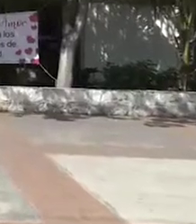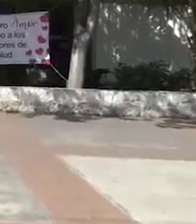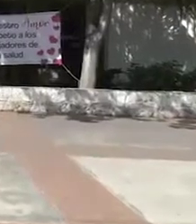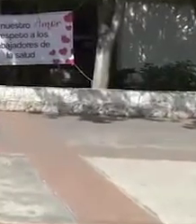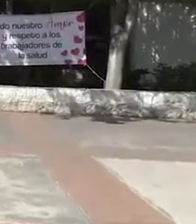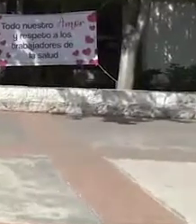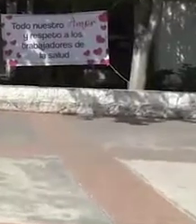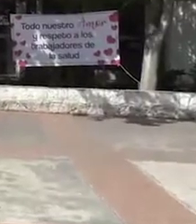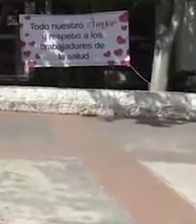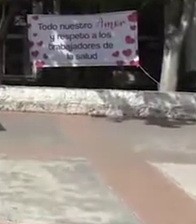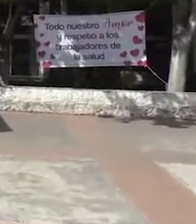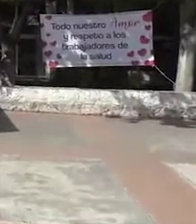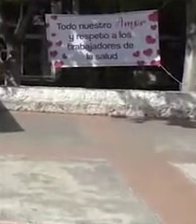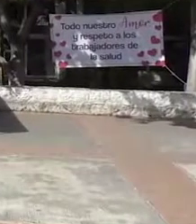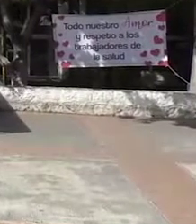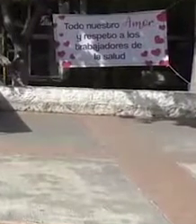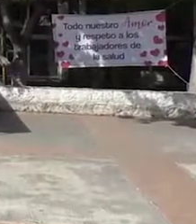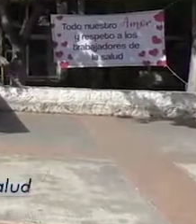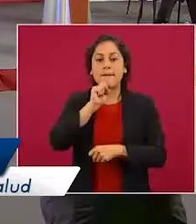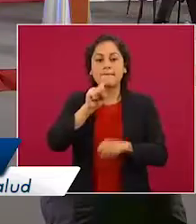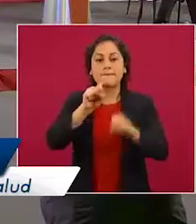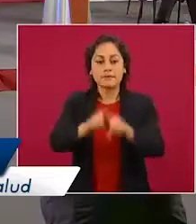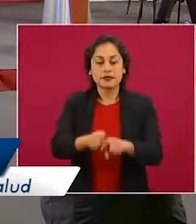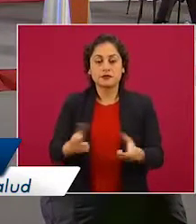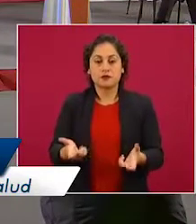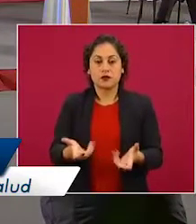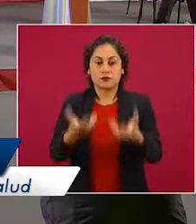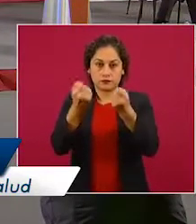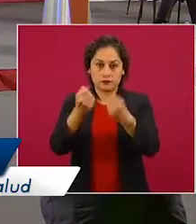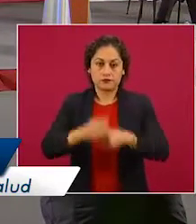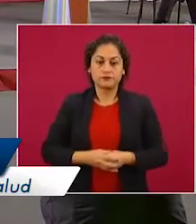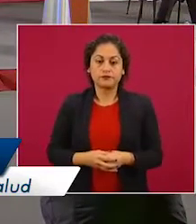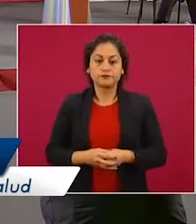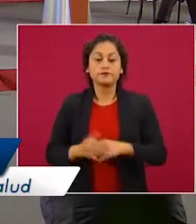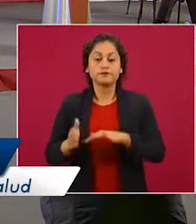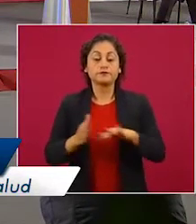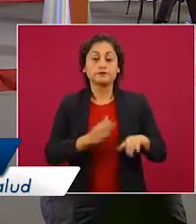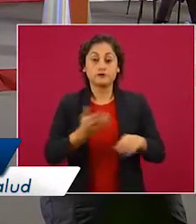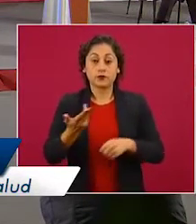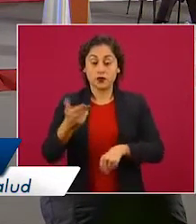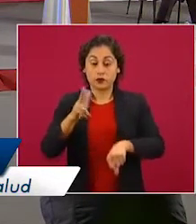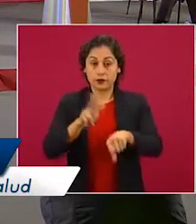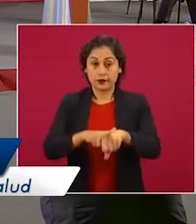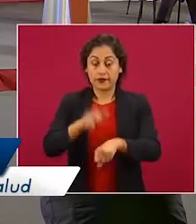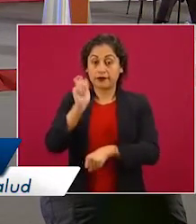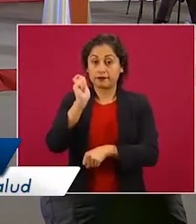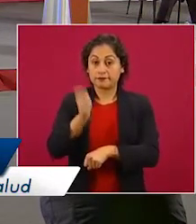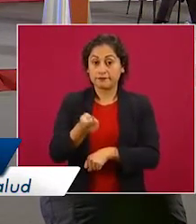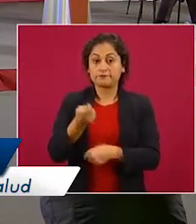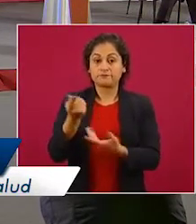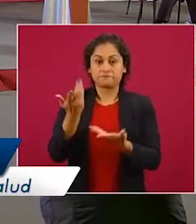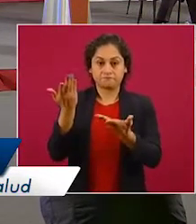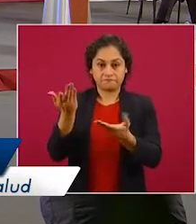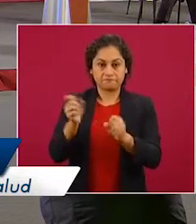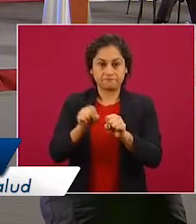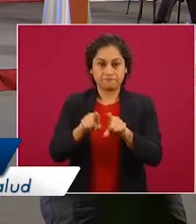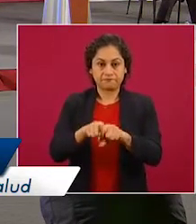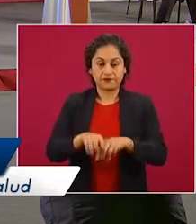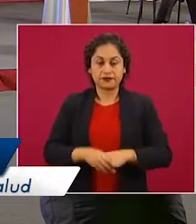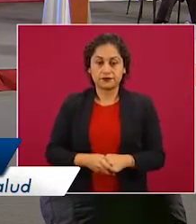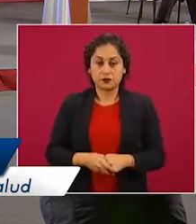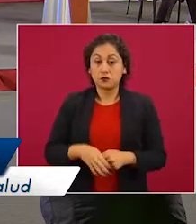control epidémico de manera sostenible reducción y la ocupación hospitalaria y podría ser que quintana roo